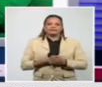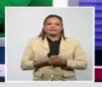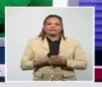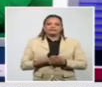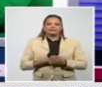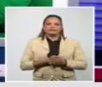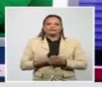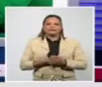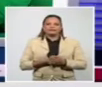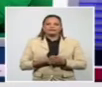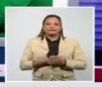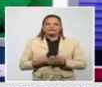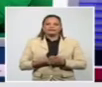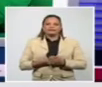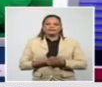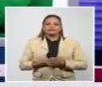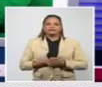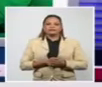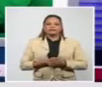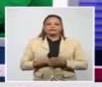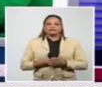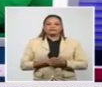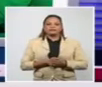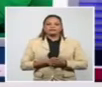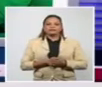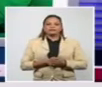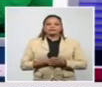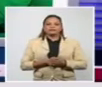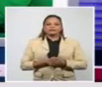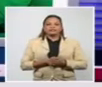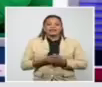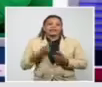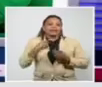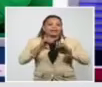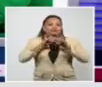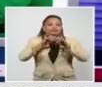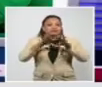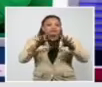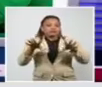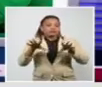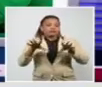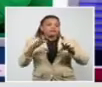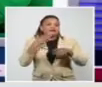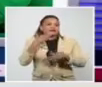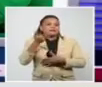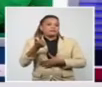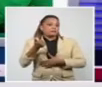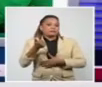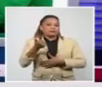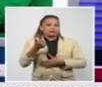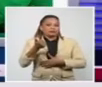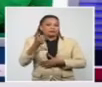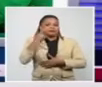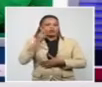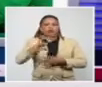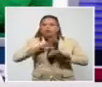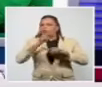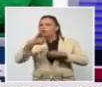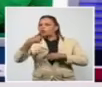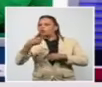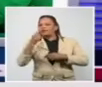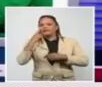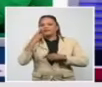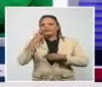más valor pues la transmisión autóctona. Eso se aprecia todos los días en el gráfico. Claro, eso